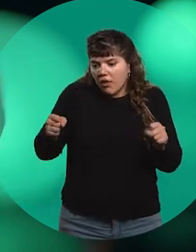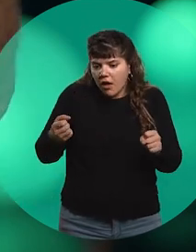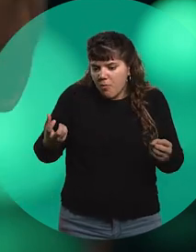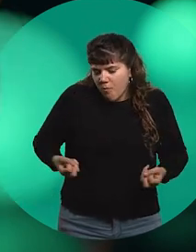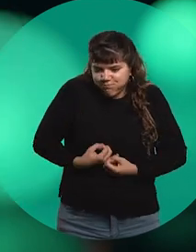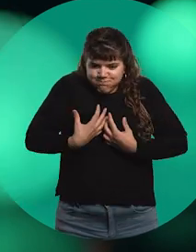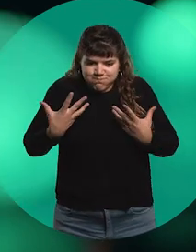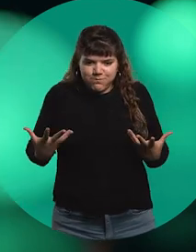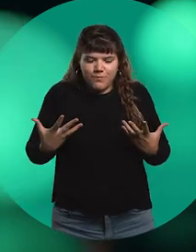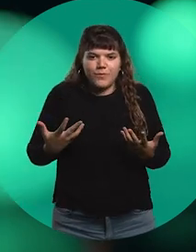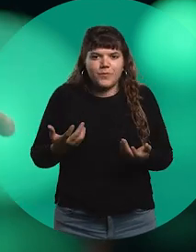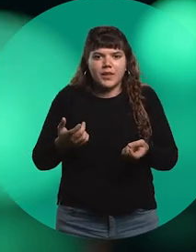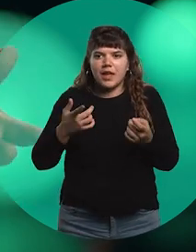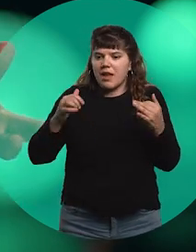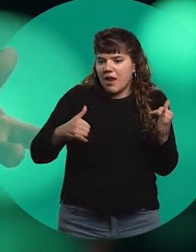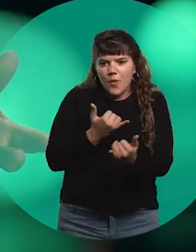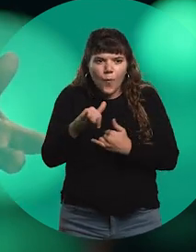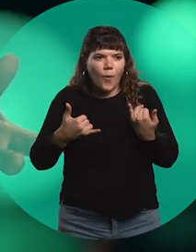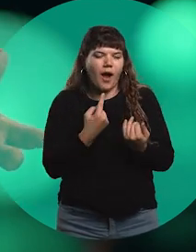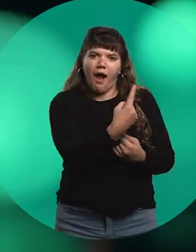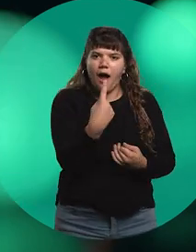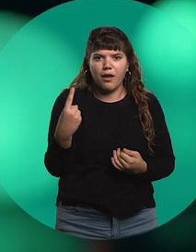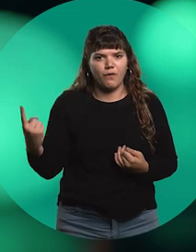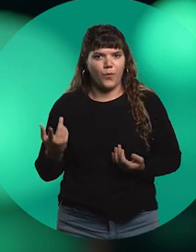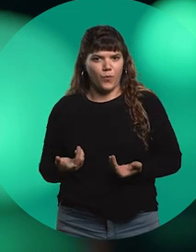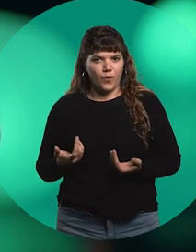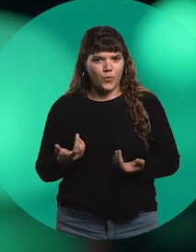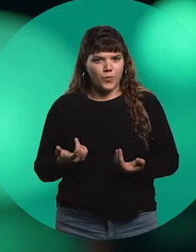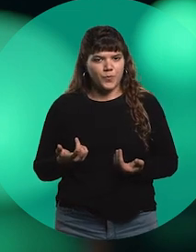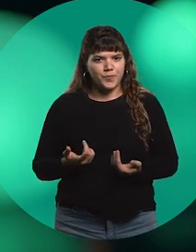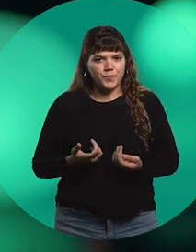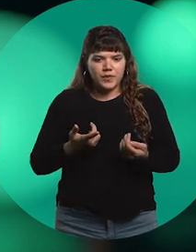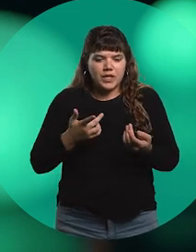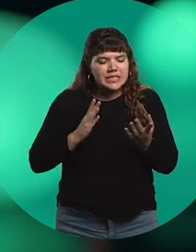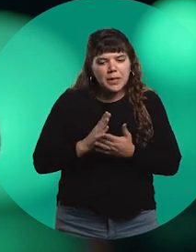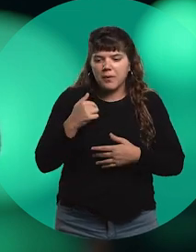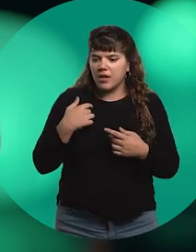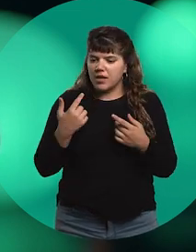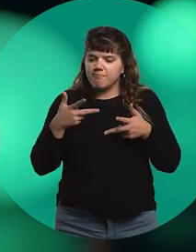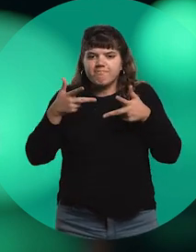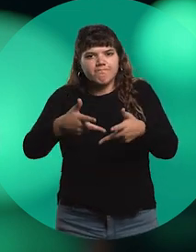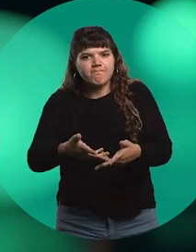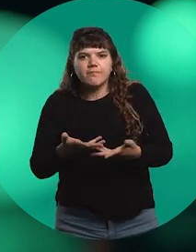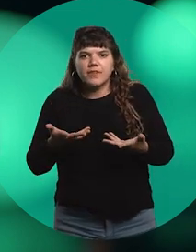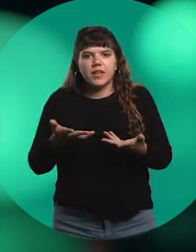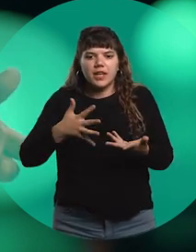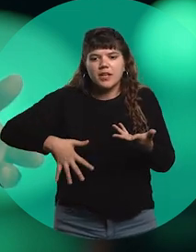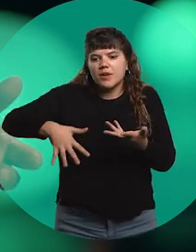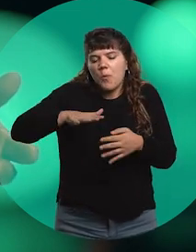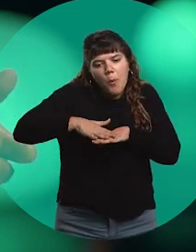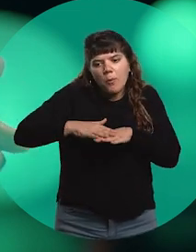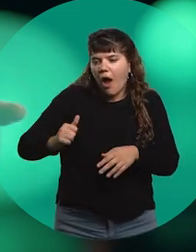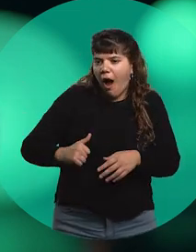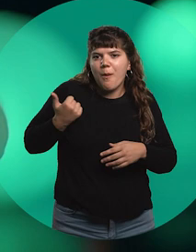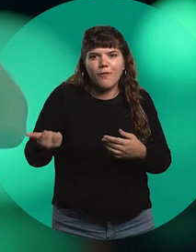hacer aflorar, yo decía hoy esto de Gardel, la lúdica de cada uno, como una instancia nosotros siempre decimos de privilegiada de